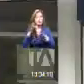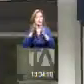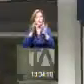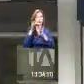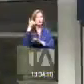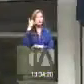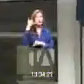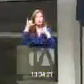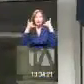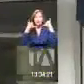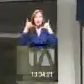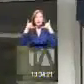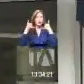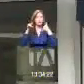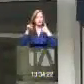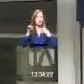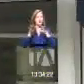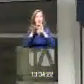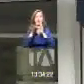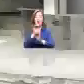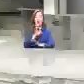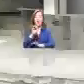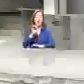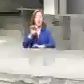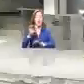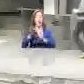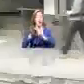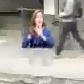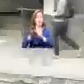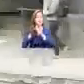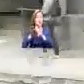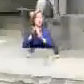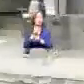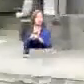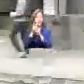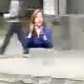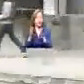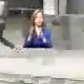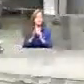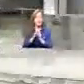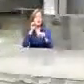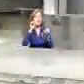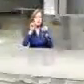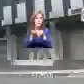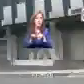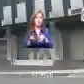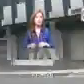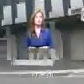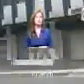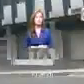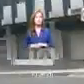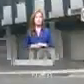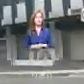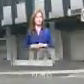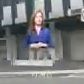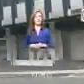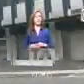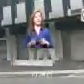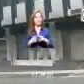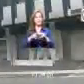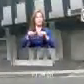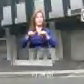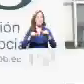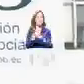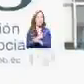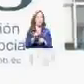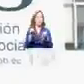contacto telefónico con sus colegas consejeros en la búsqueda de acuerdos para iniciar una